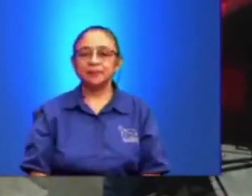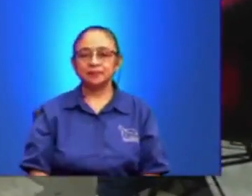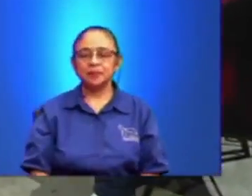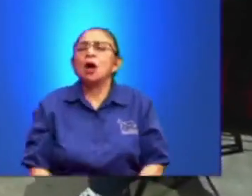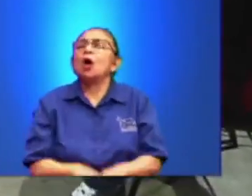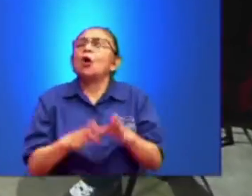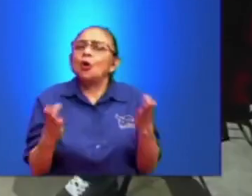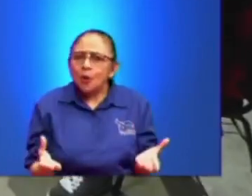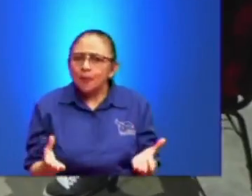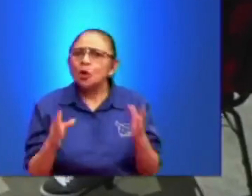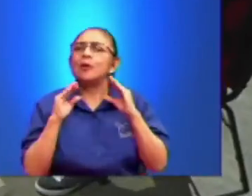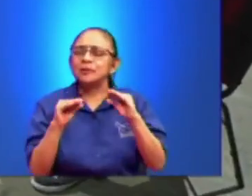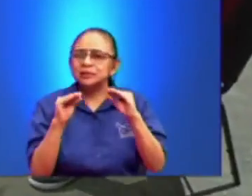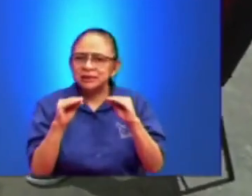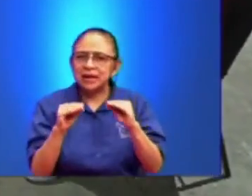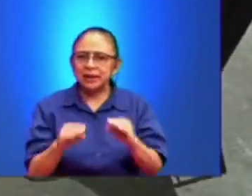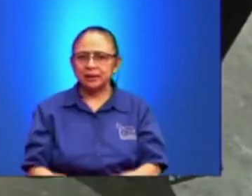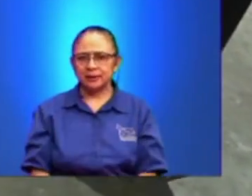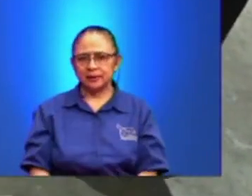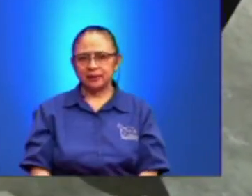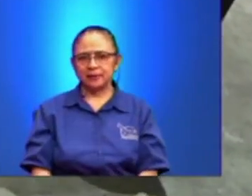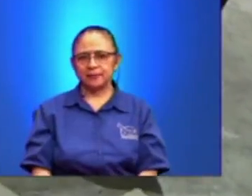como lo vamos a enseñar